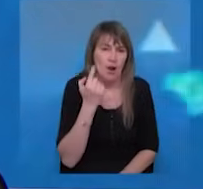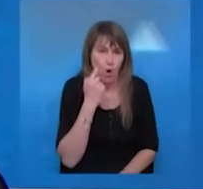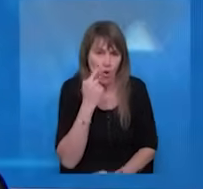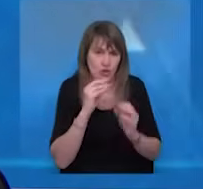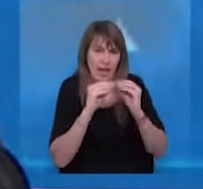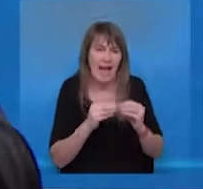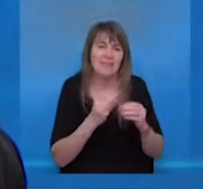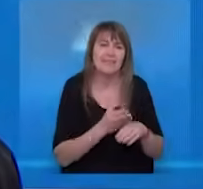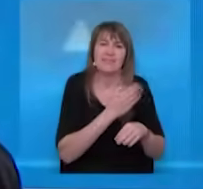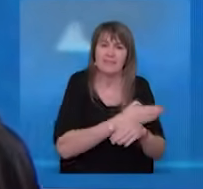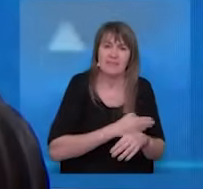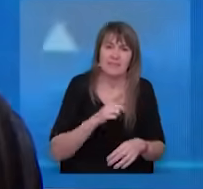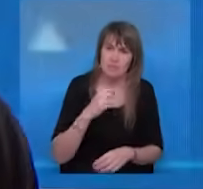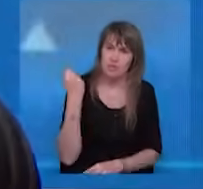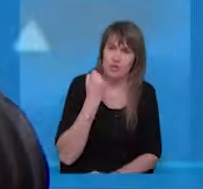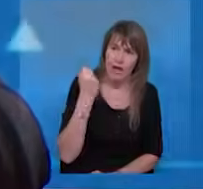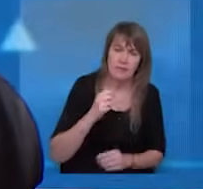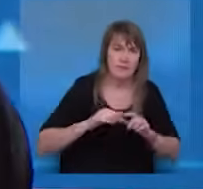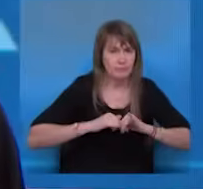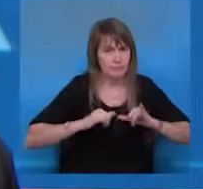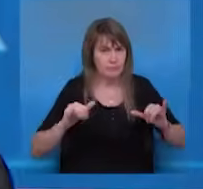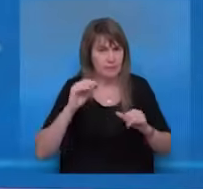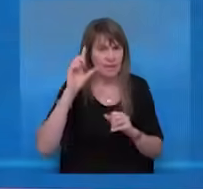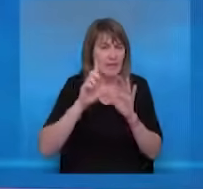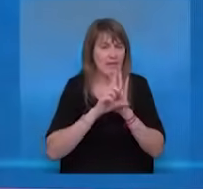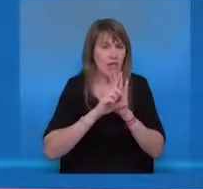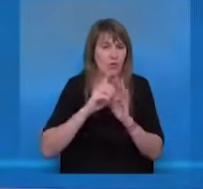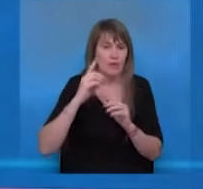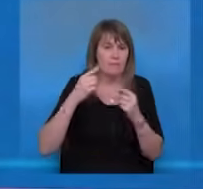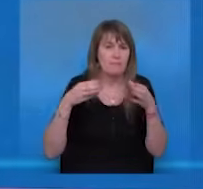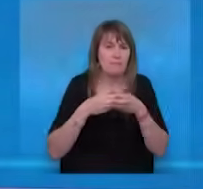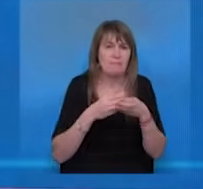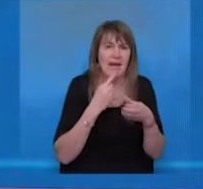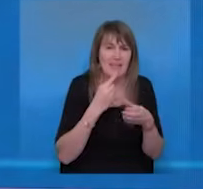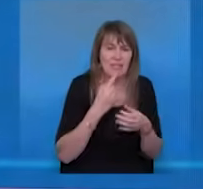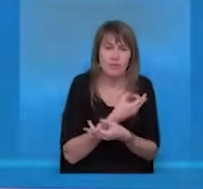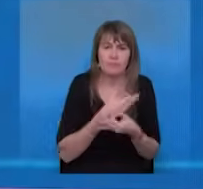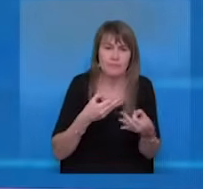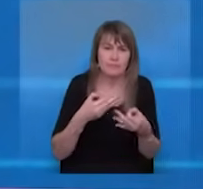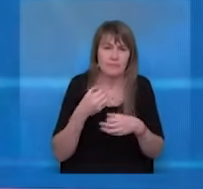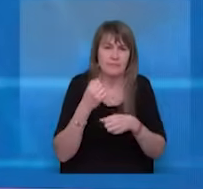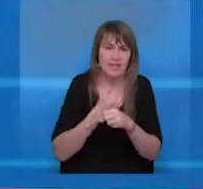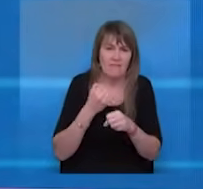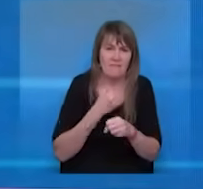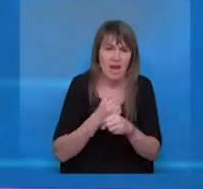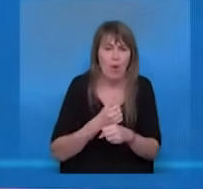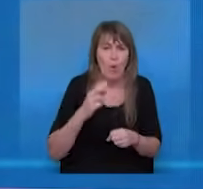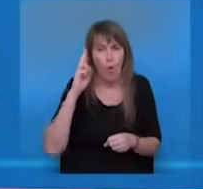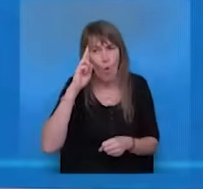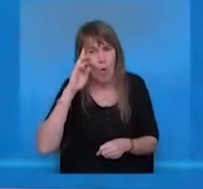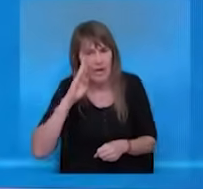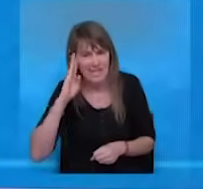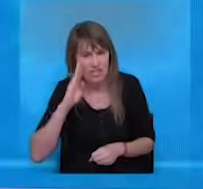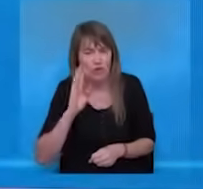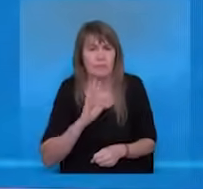un destacado jerarca público legislador líder partidario con trayectoria impecable honestidad incuestionable nadie pone